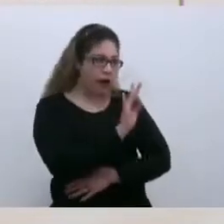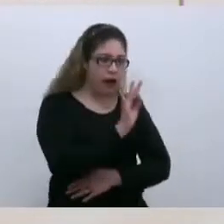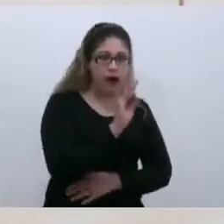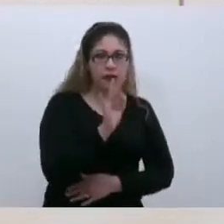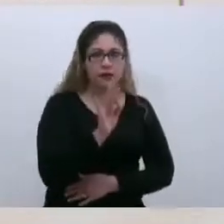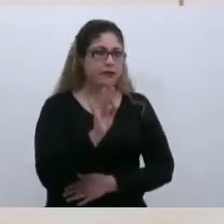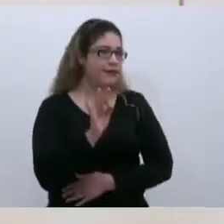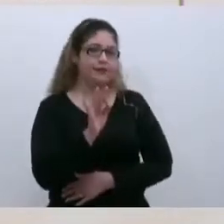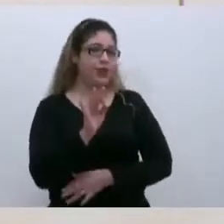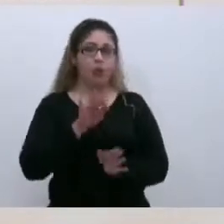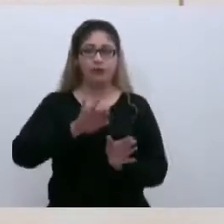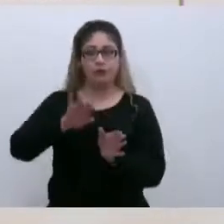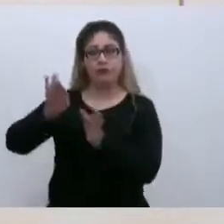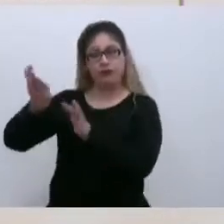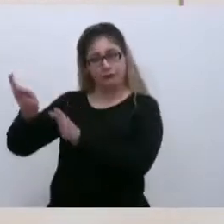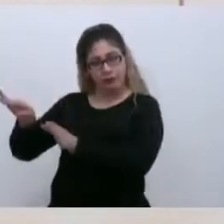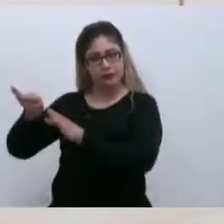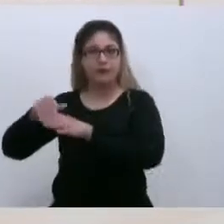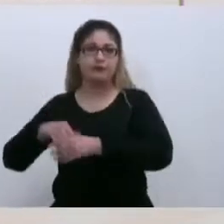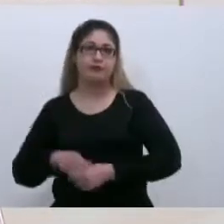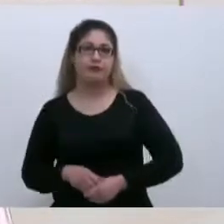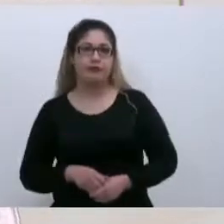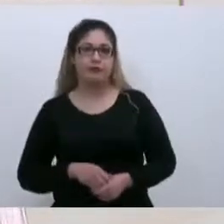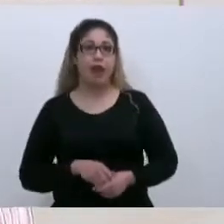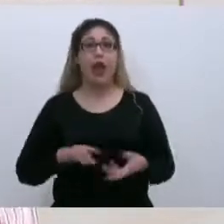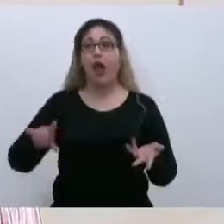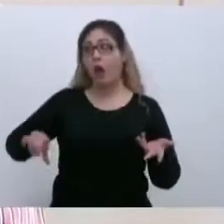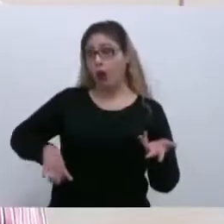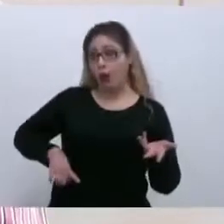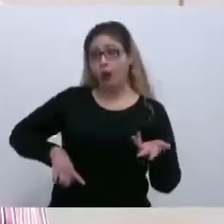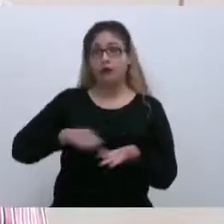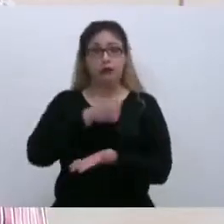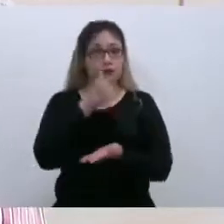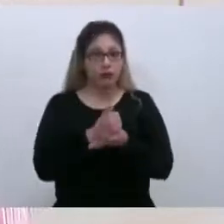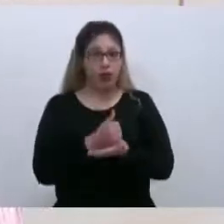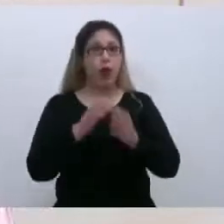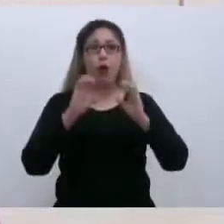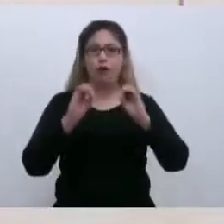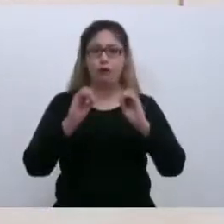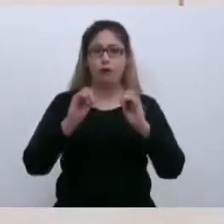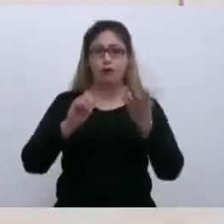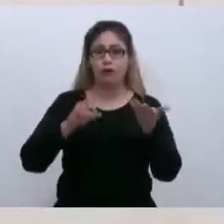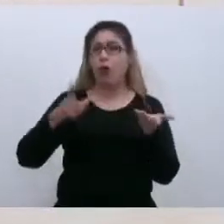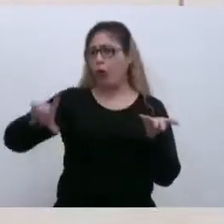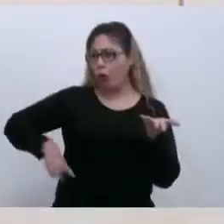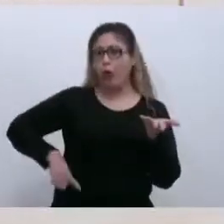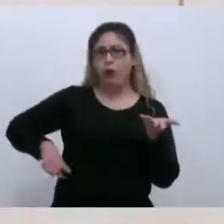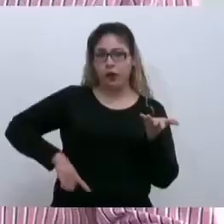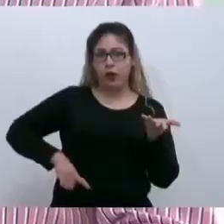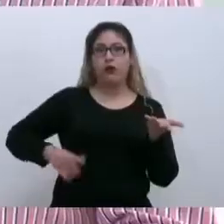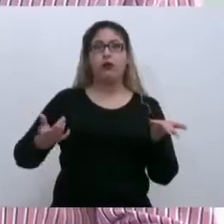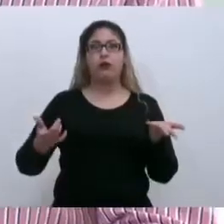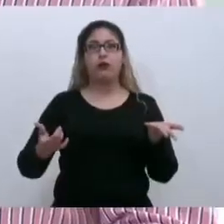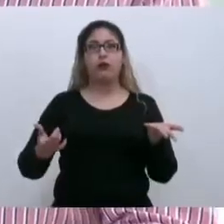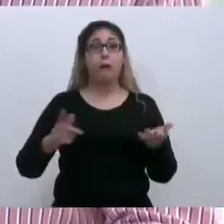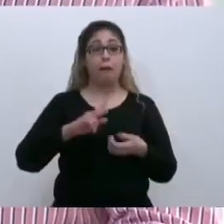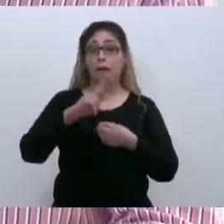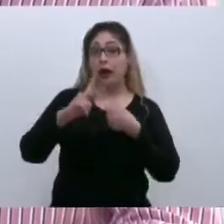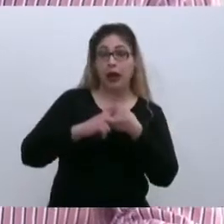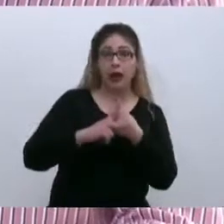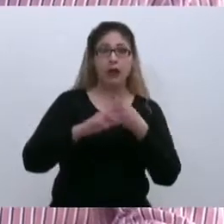gobiernos, ni de los gobiernos municipales, ni de los gobiernos estatales, ni del gobierno federal. Que